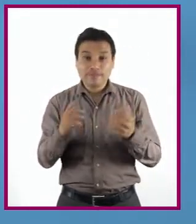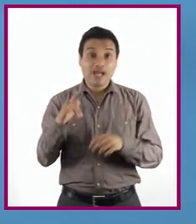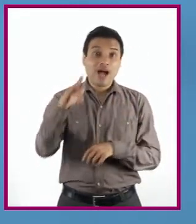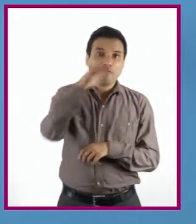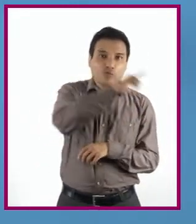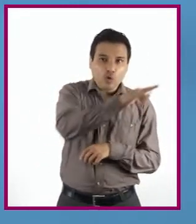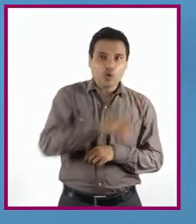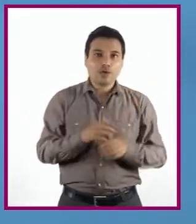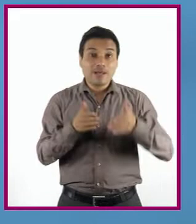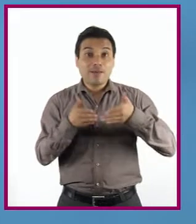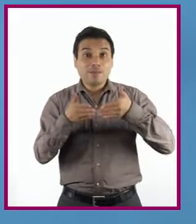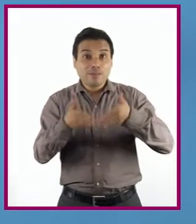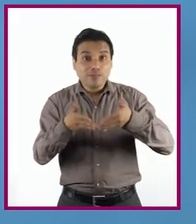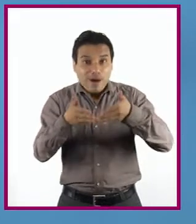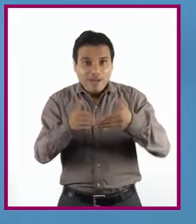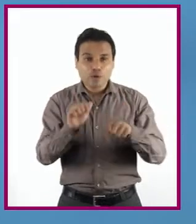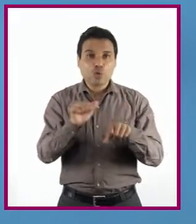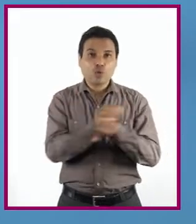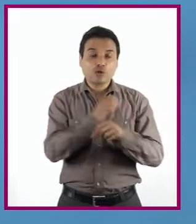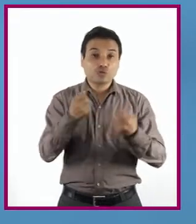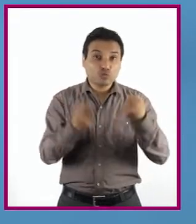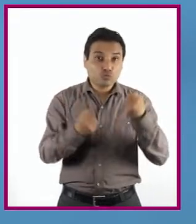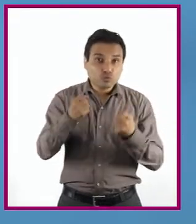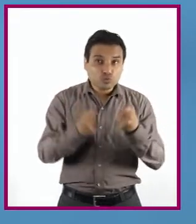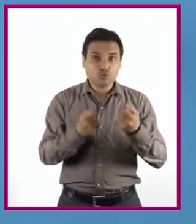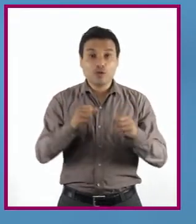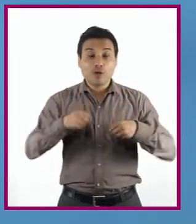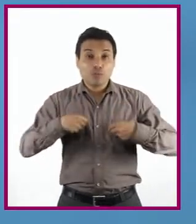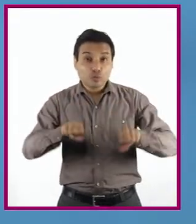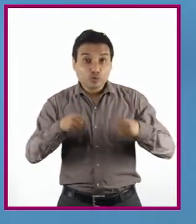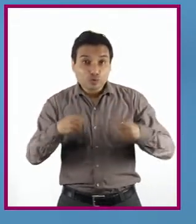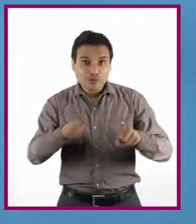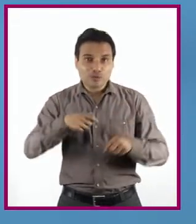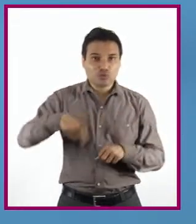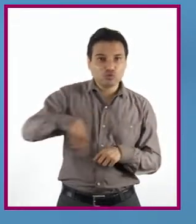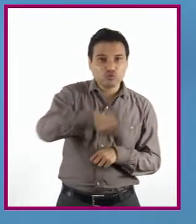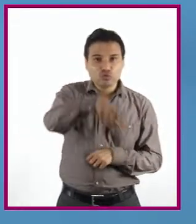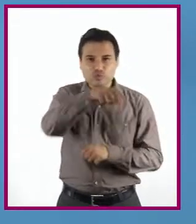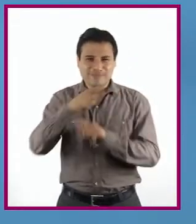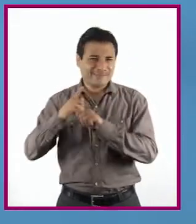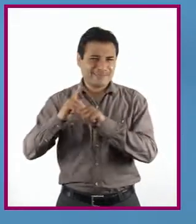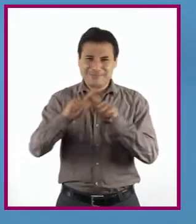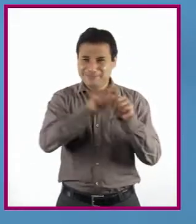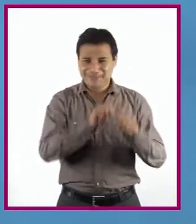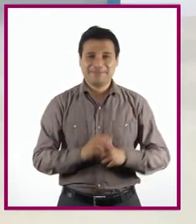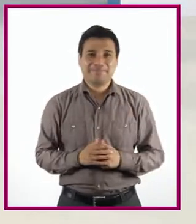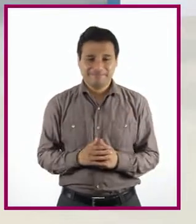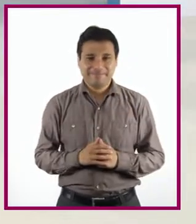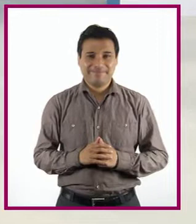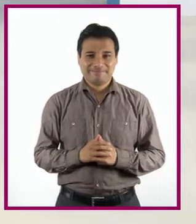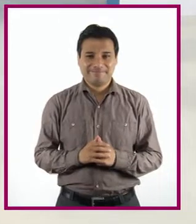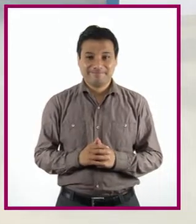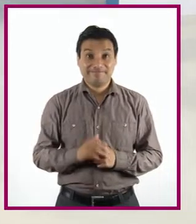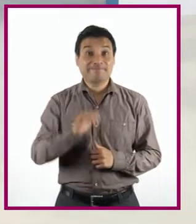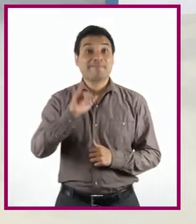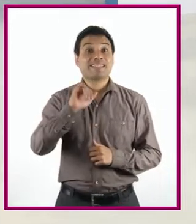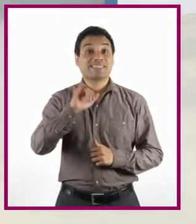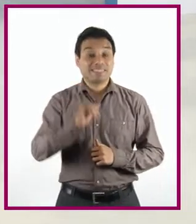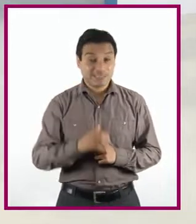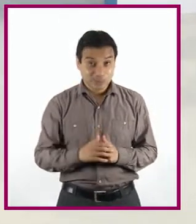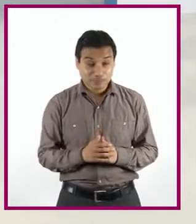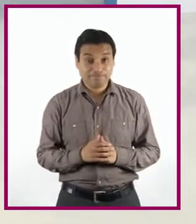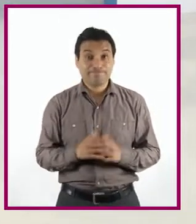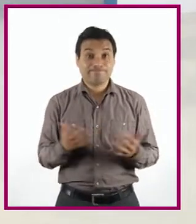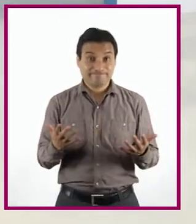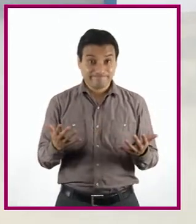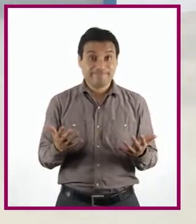aviones, barcos, automóviles, motocicletas, entre otros automotores. Es cierto, maestra.